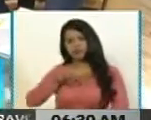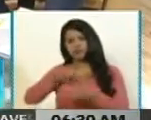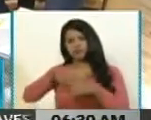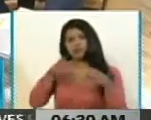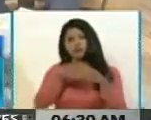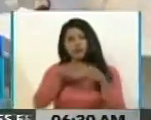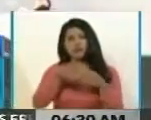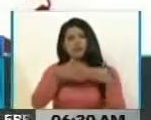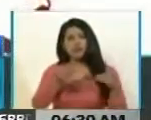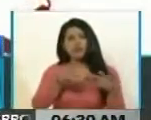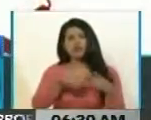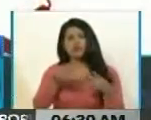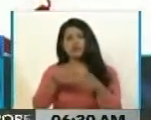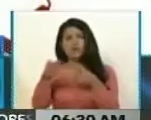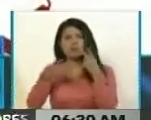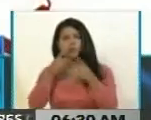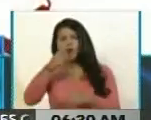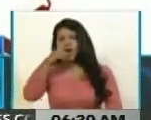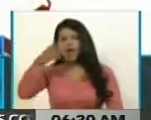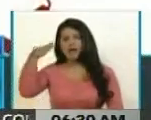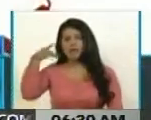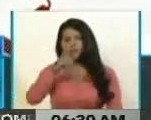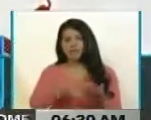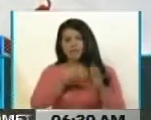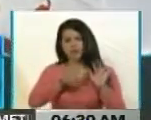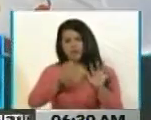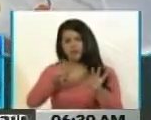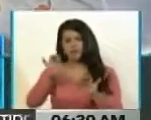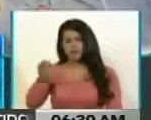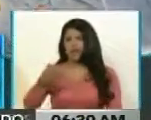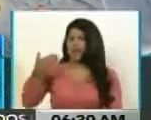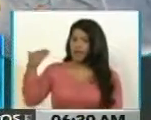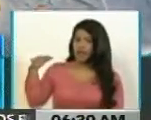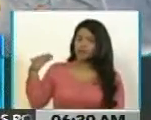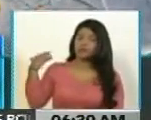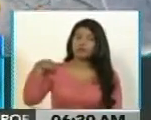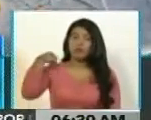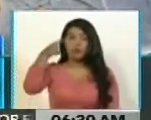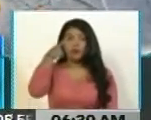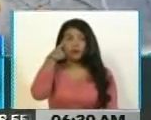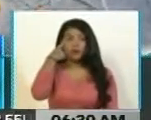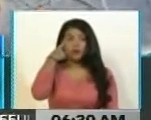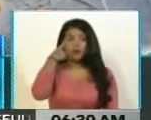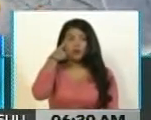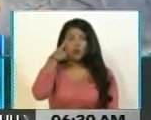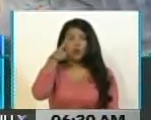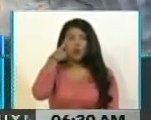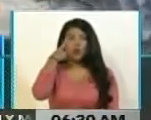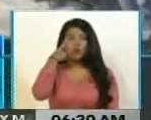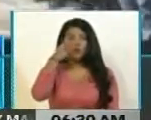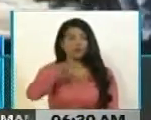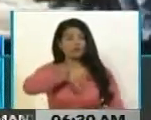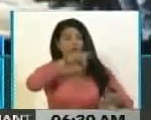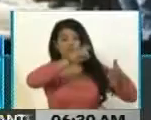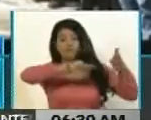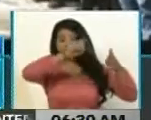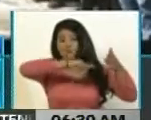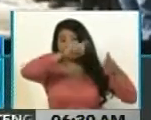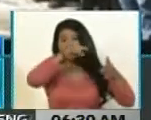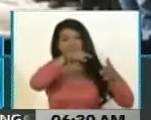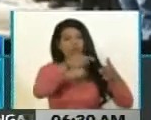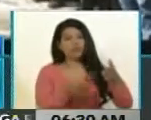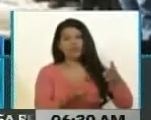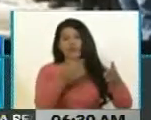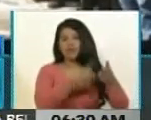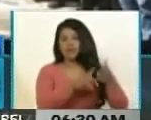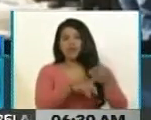de resistencia en los años 90, por ejemplo, el papel que jugaba para nosotros el hacer pintas o grafitis, ¿no? A más